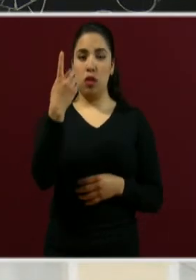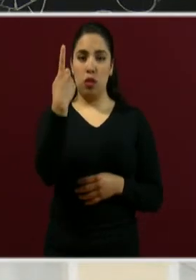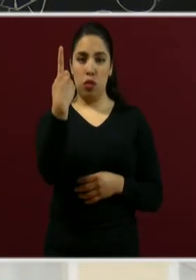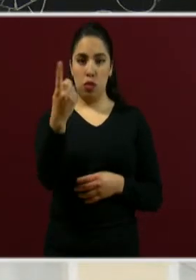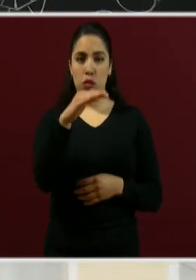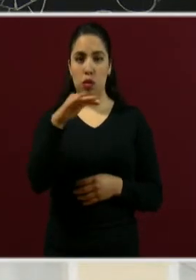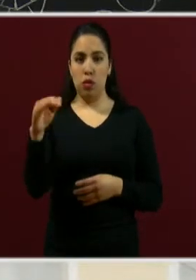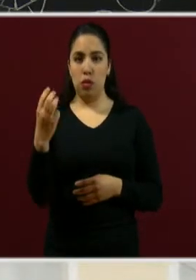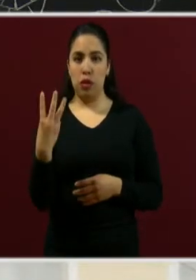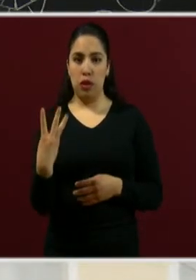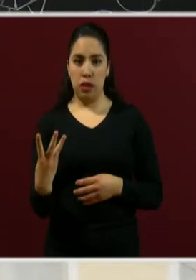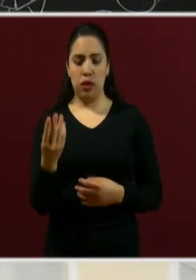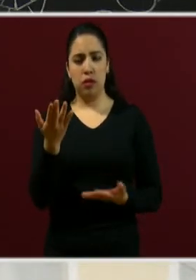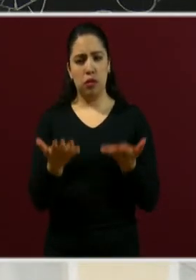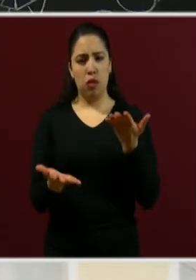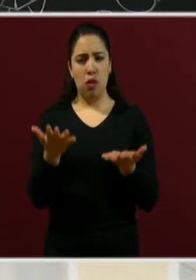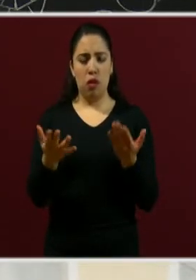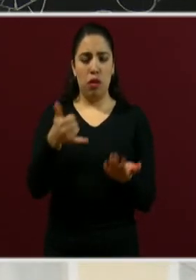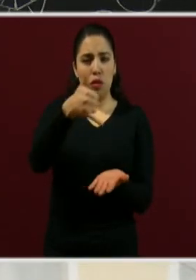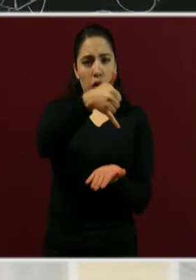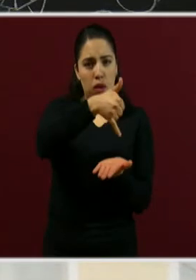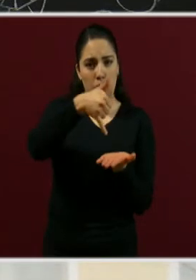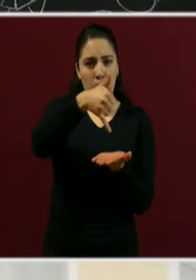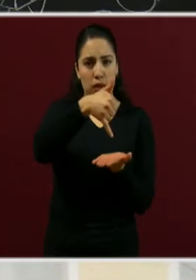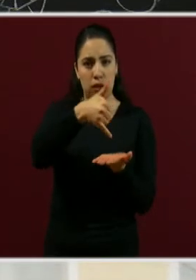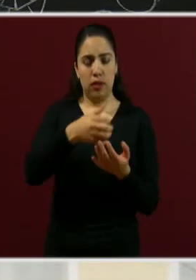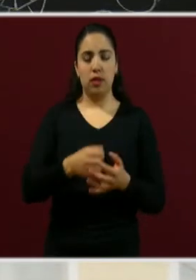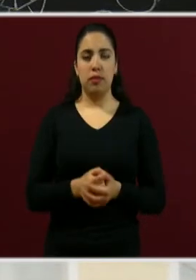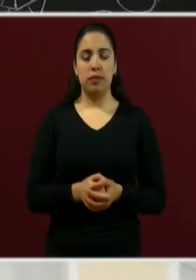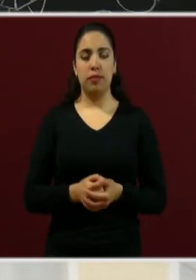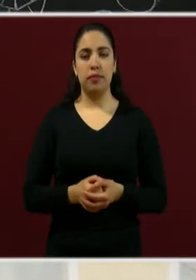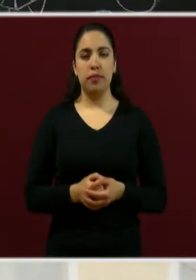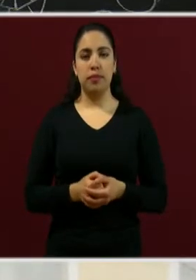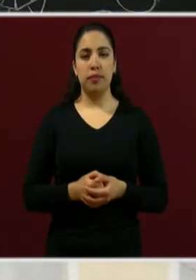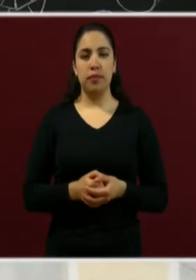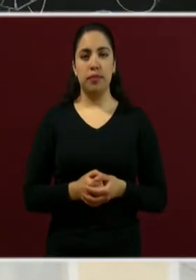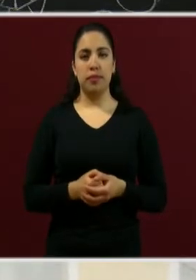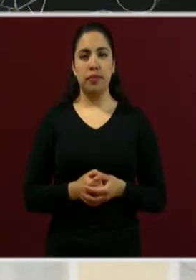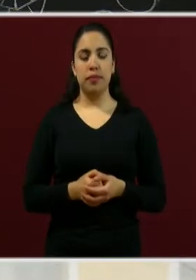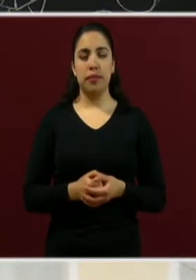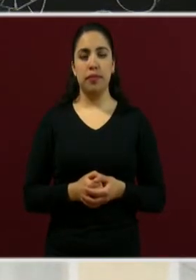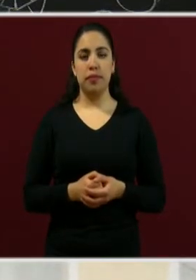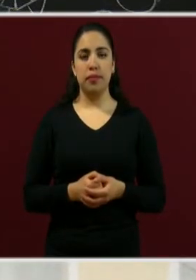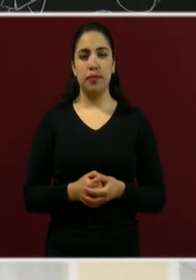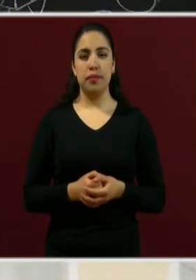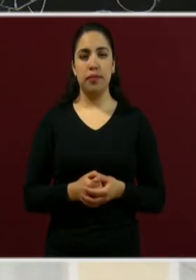al aceite que utilicemos. Y vamos a agregar